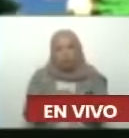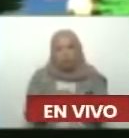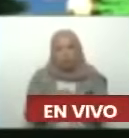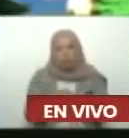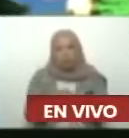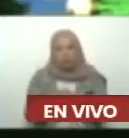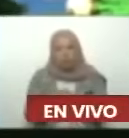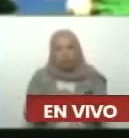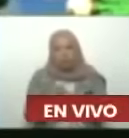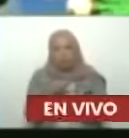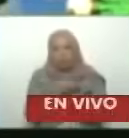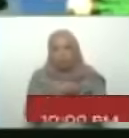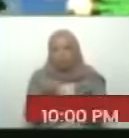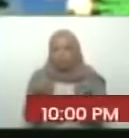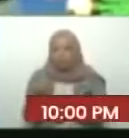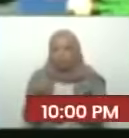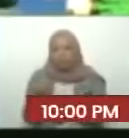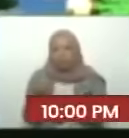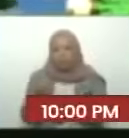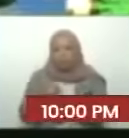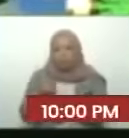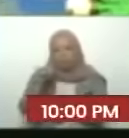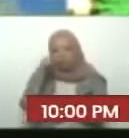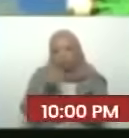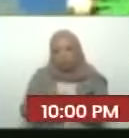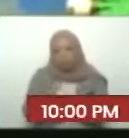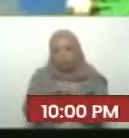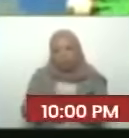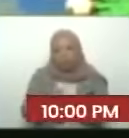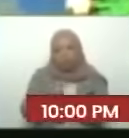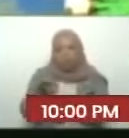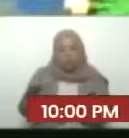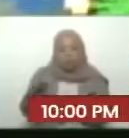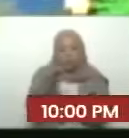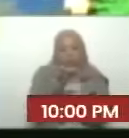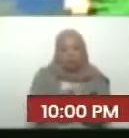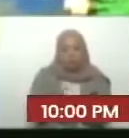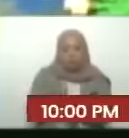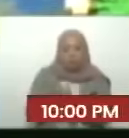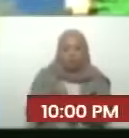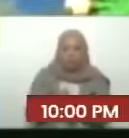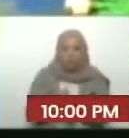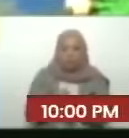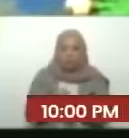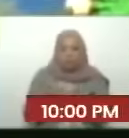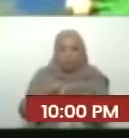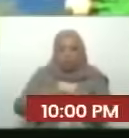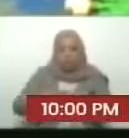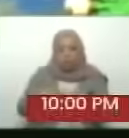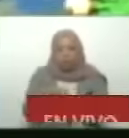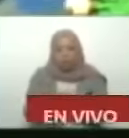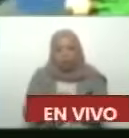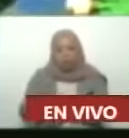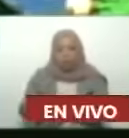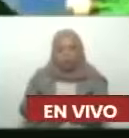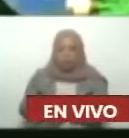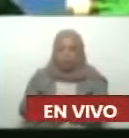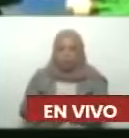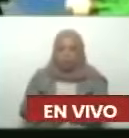que es la alianza perfecta, necesaria entre las regiones, con la empresa privada, y